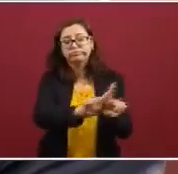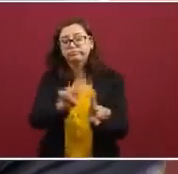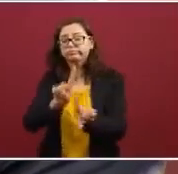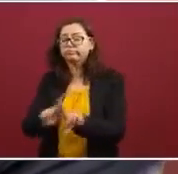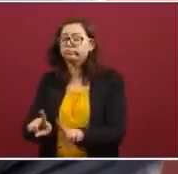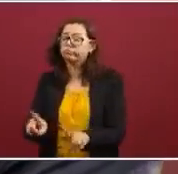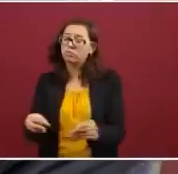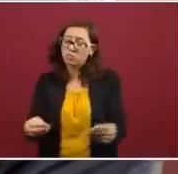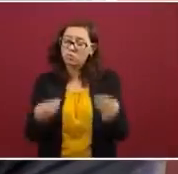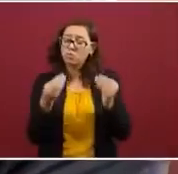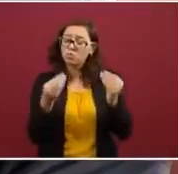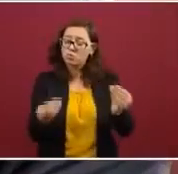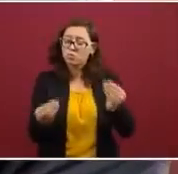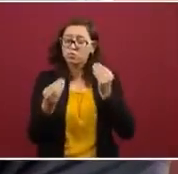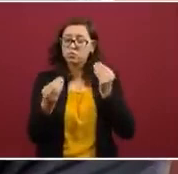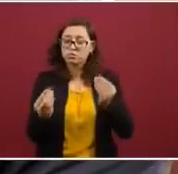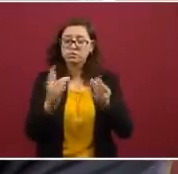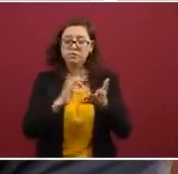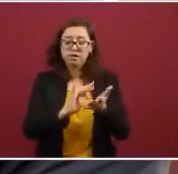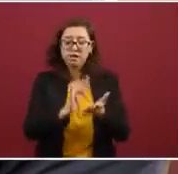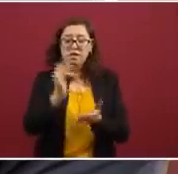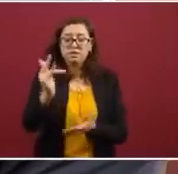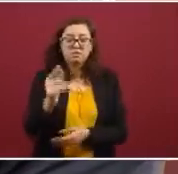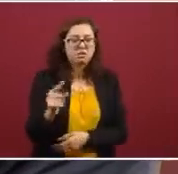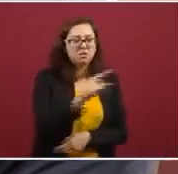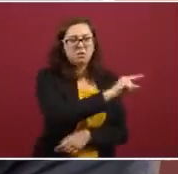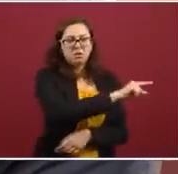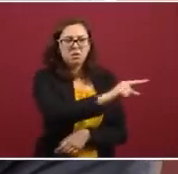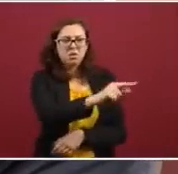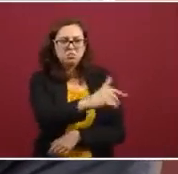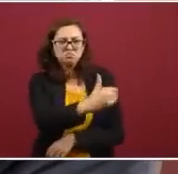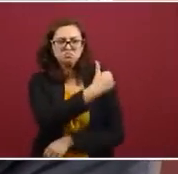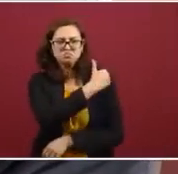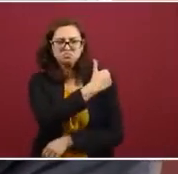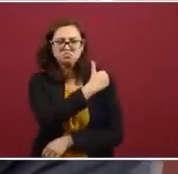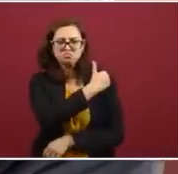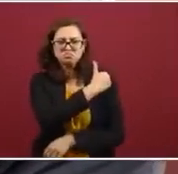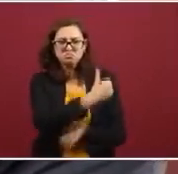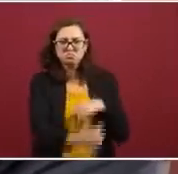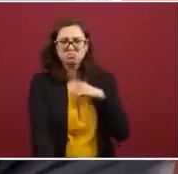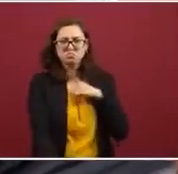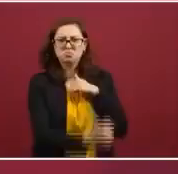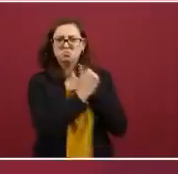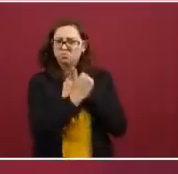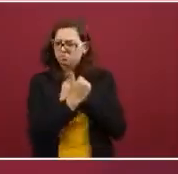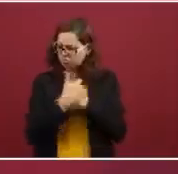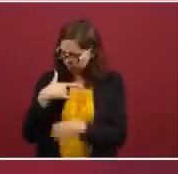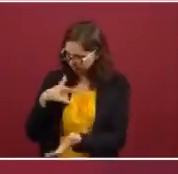tomaron la iniciativa de darnos su apoyo, de